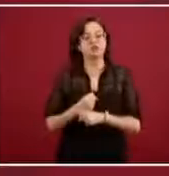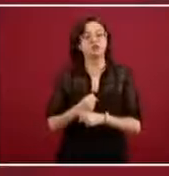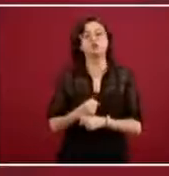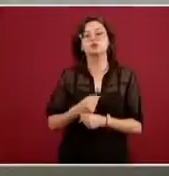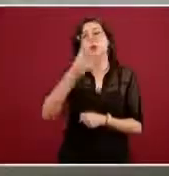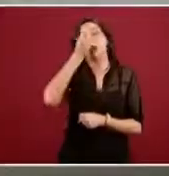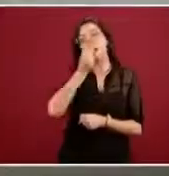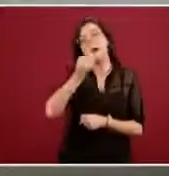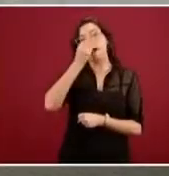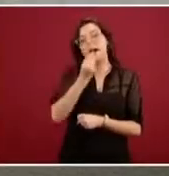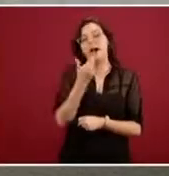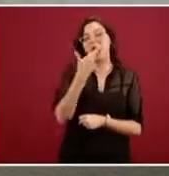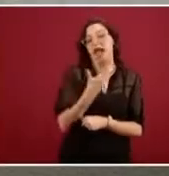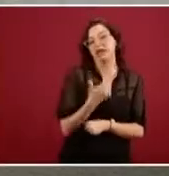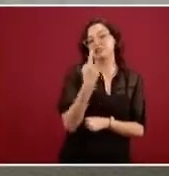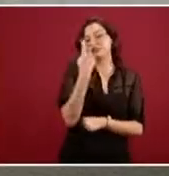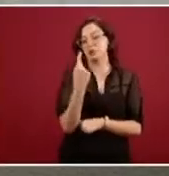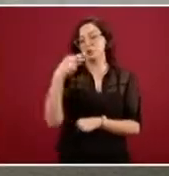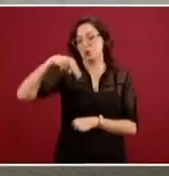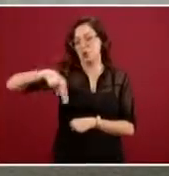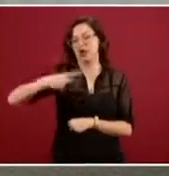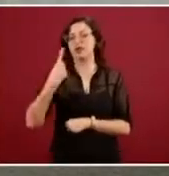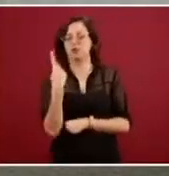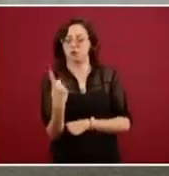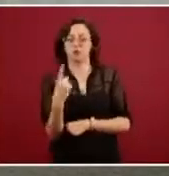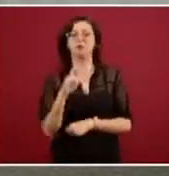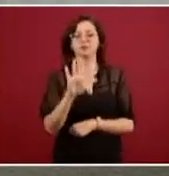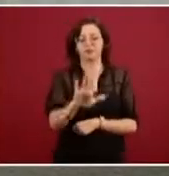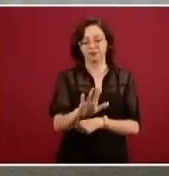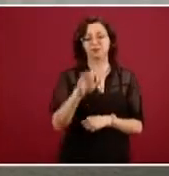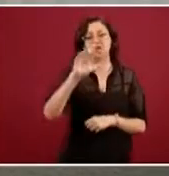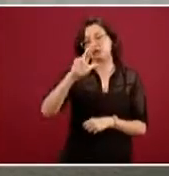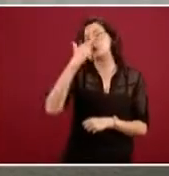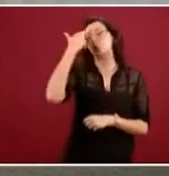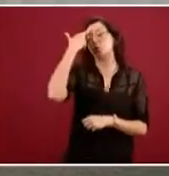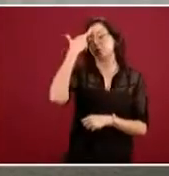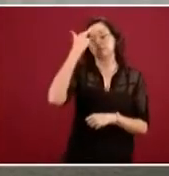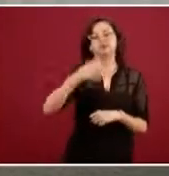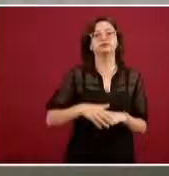H1N1. La pandemia de influenza empezó en